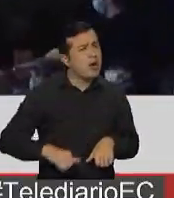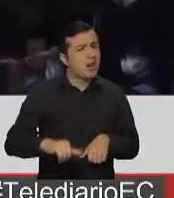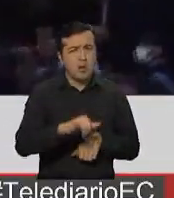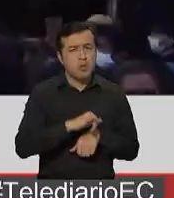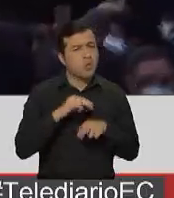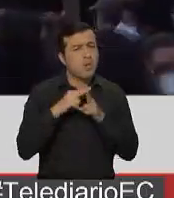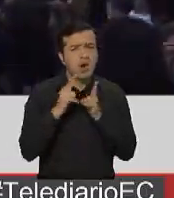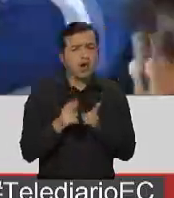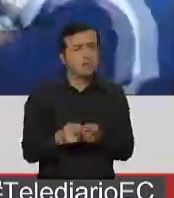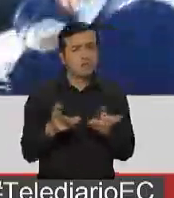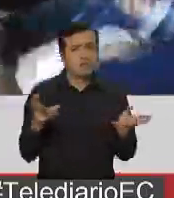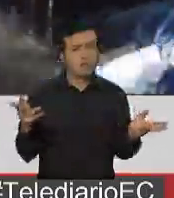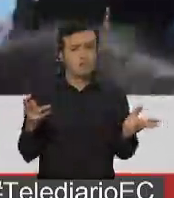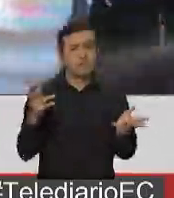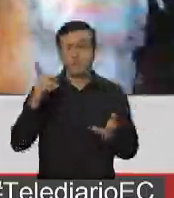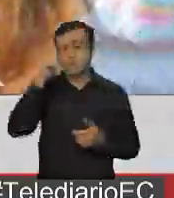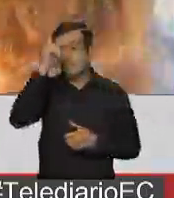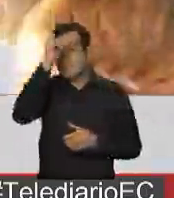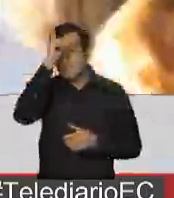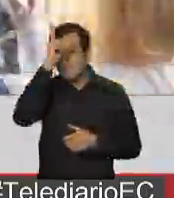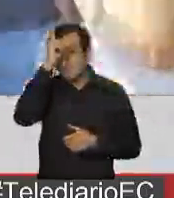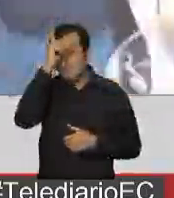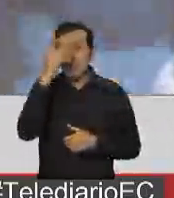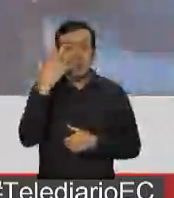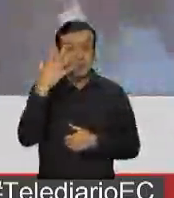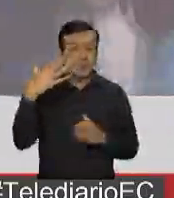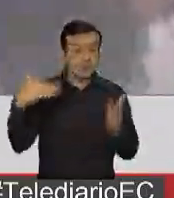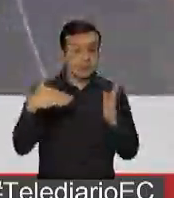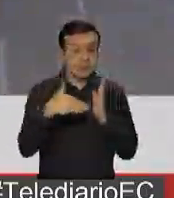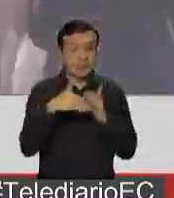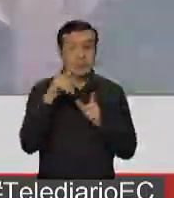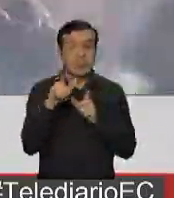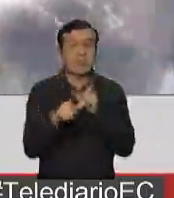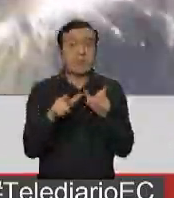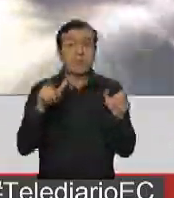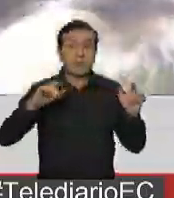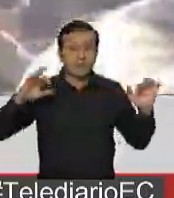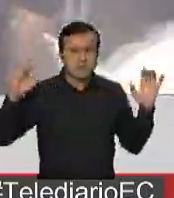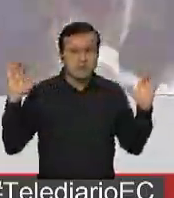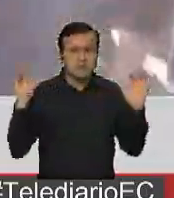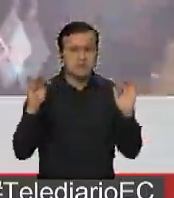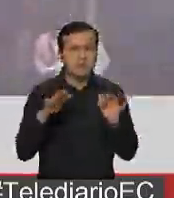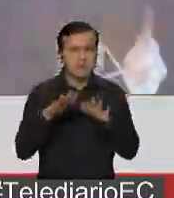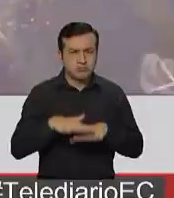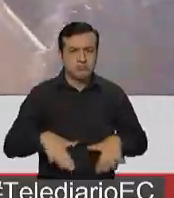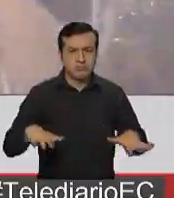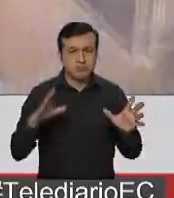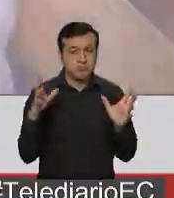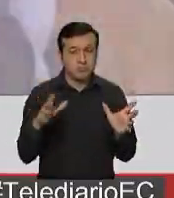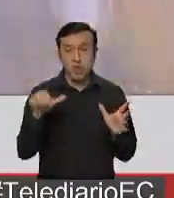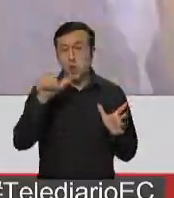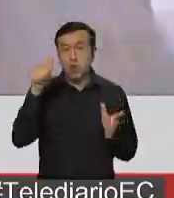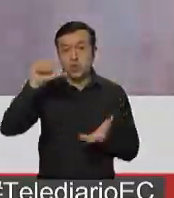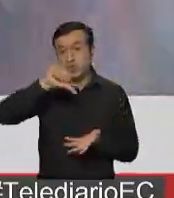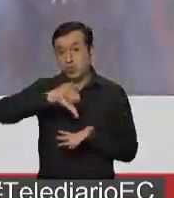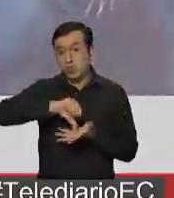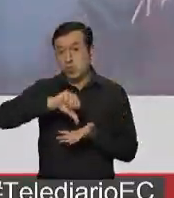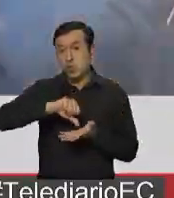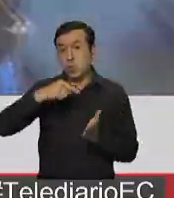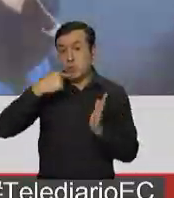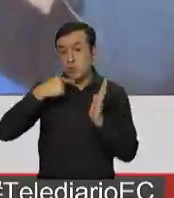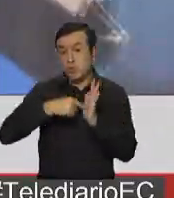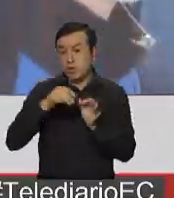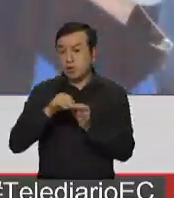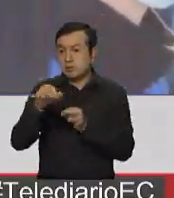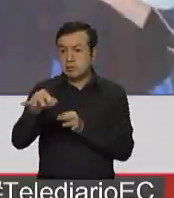Solo en el centro de Berlín, en Alemania, cerca de 15.000 personas se congregaron en Alexanderplatz. En otras ciudades como